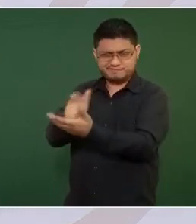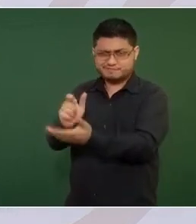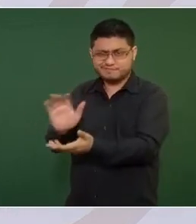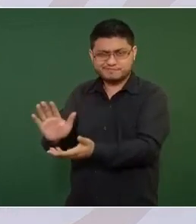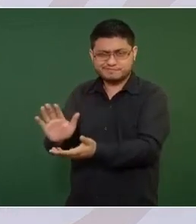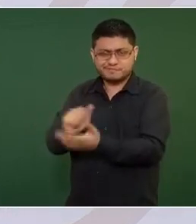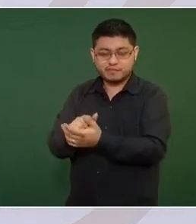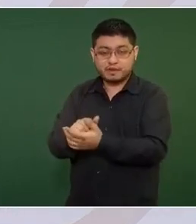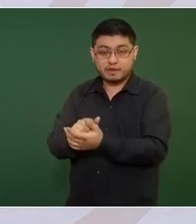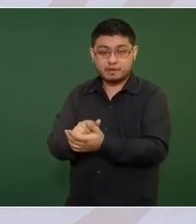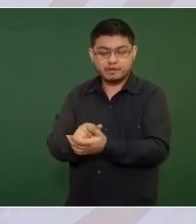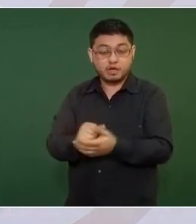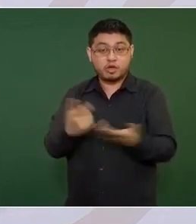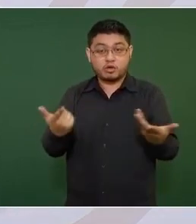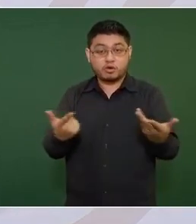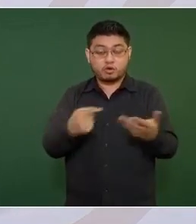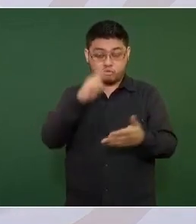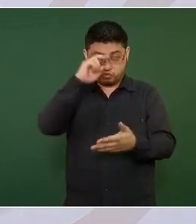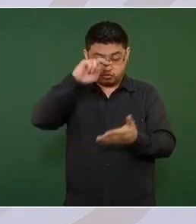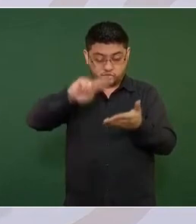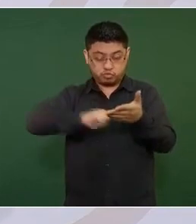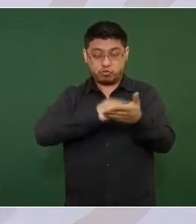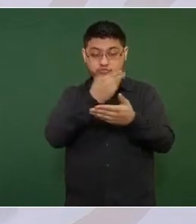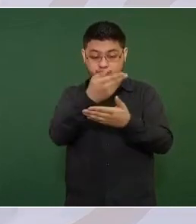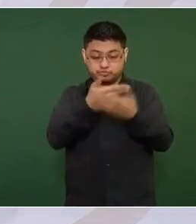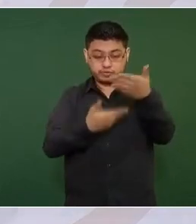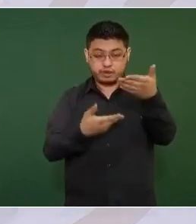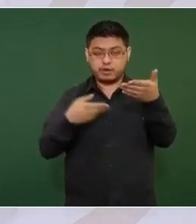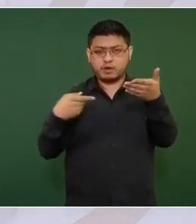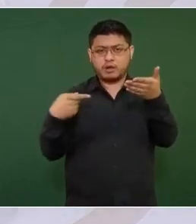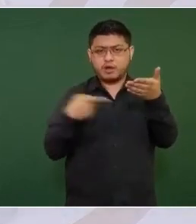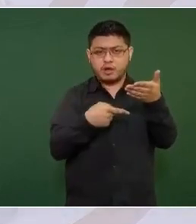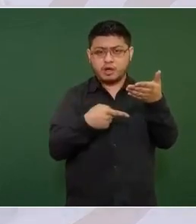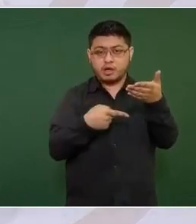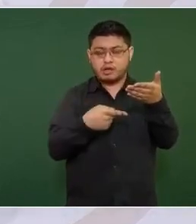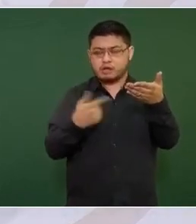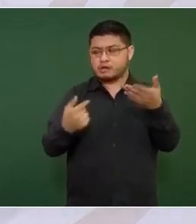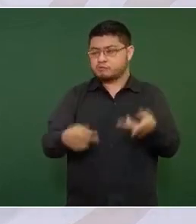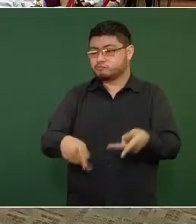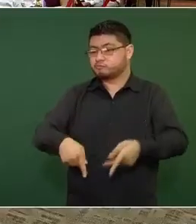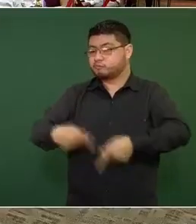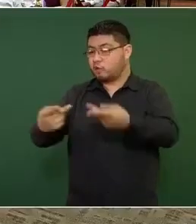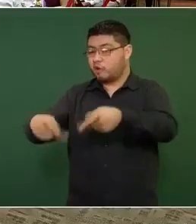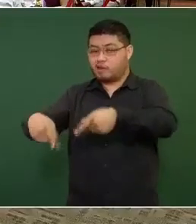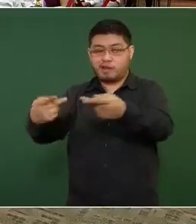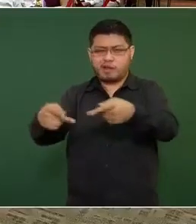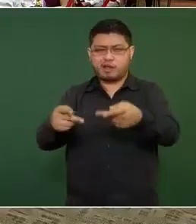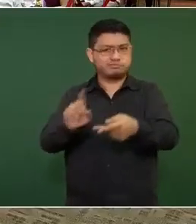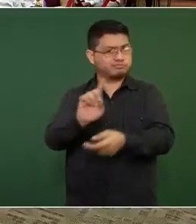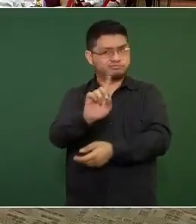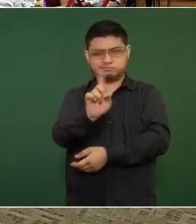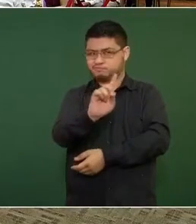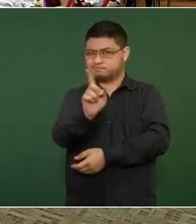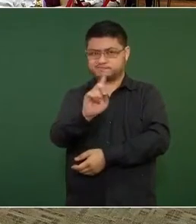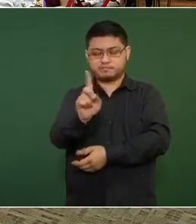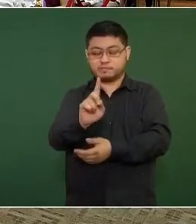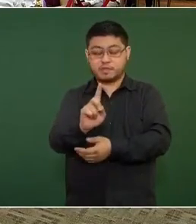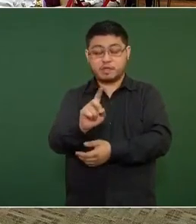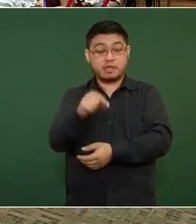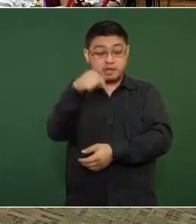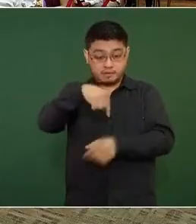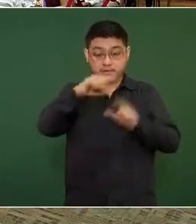contratos leoninos a traficantes de influencias. La austeridad republicana es una